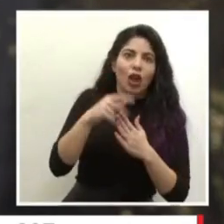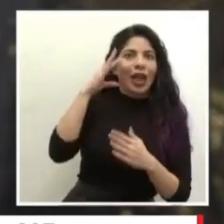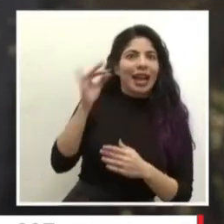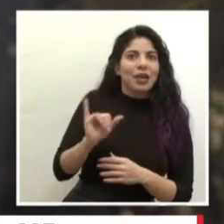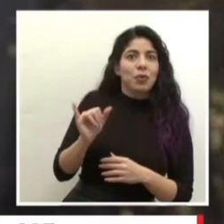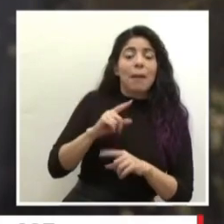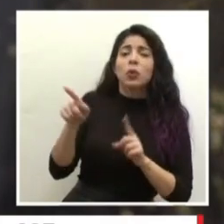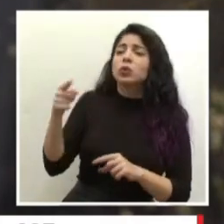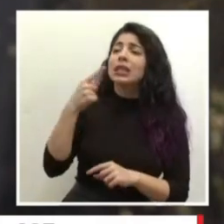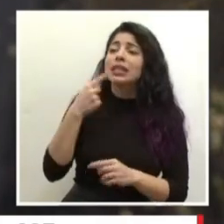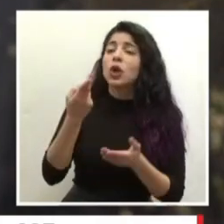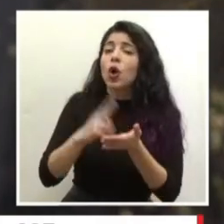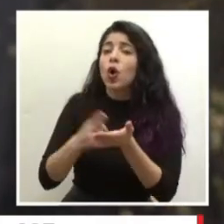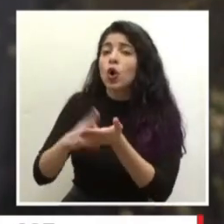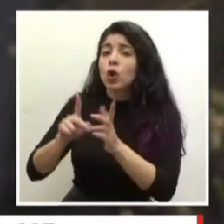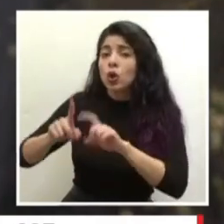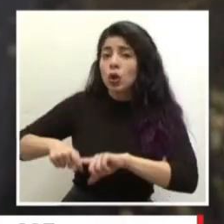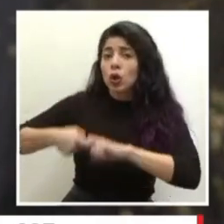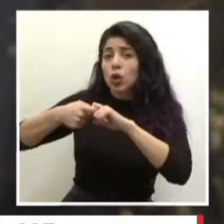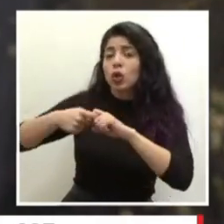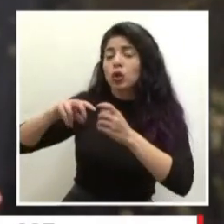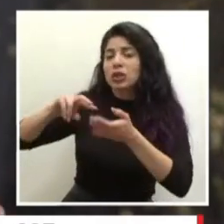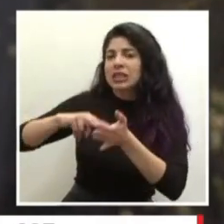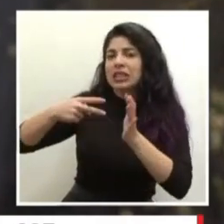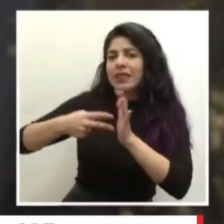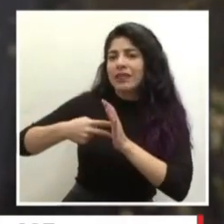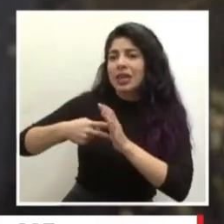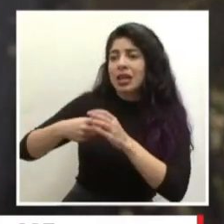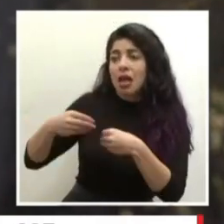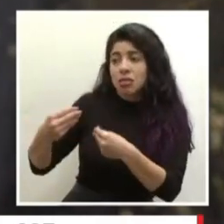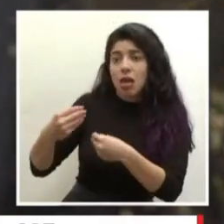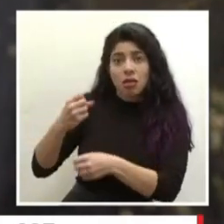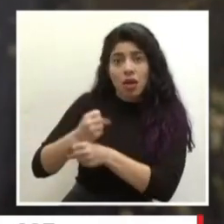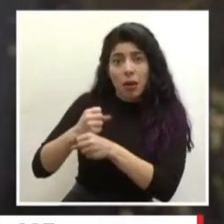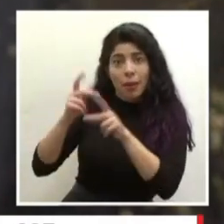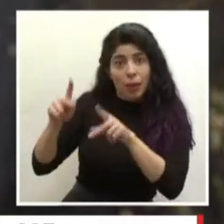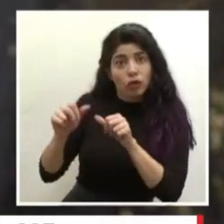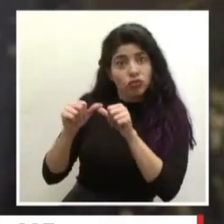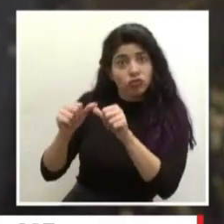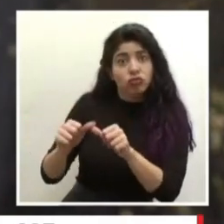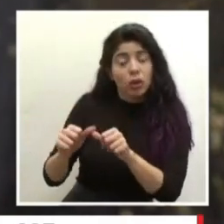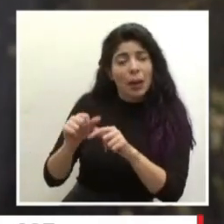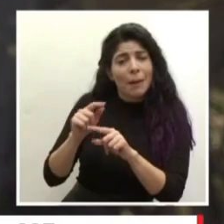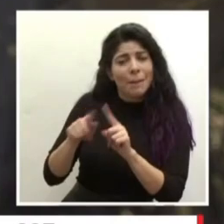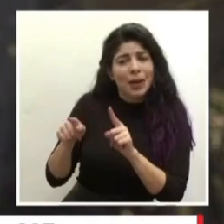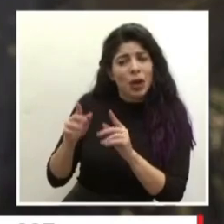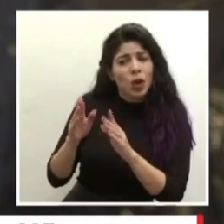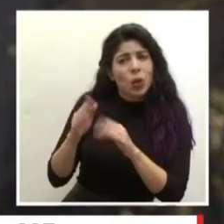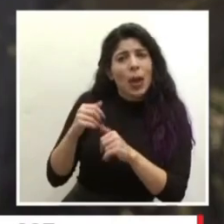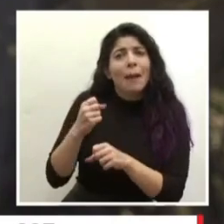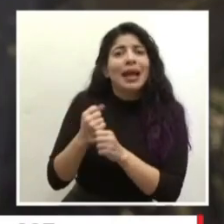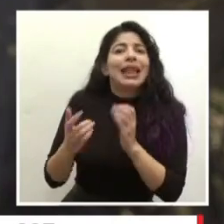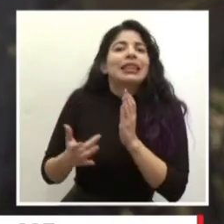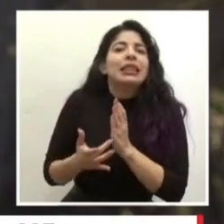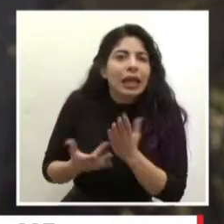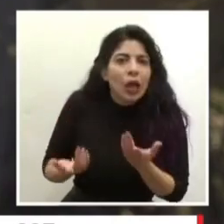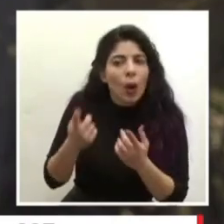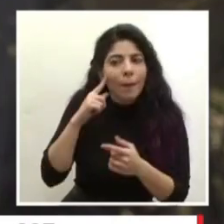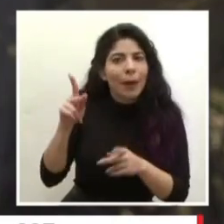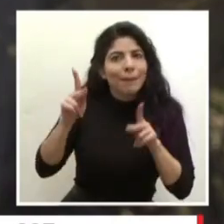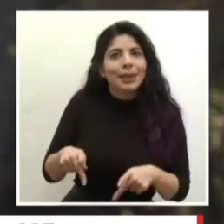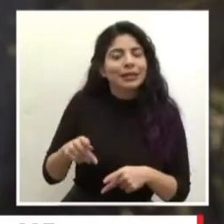las suspensiones de contrato es mantener empleo para esa persona, pero es un desempleo técnico porque no está recibiendo